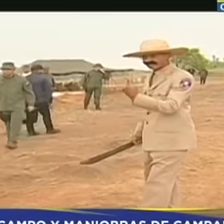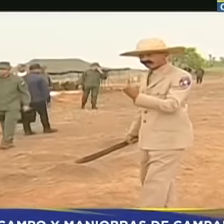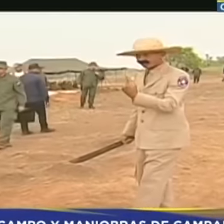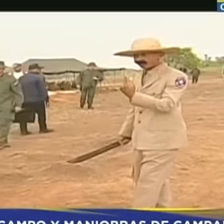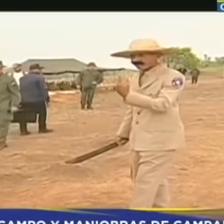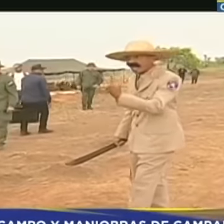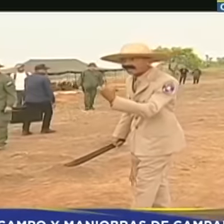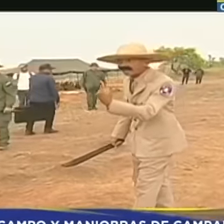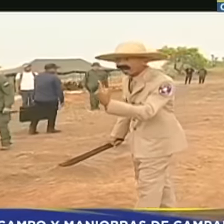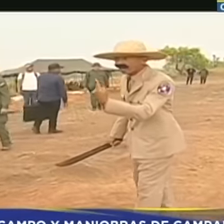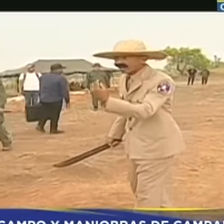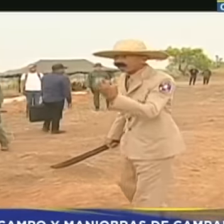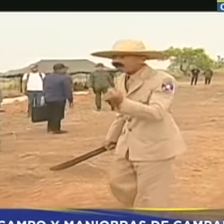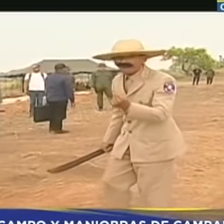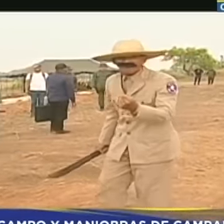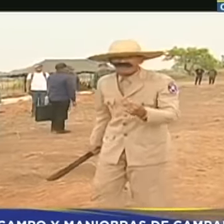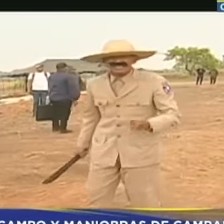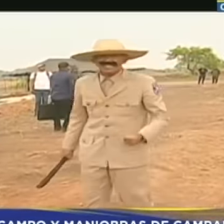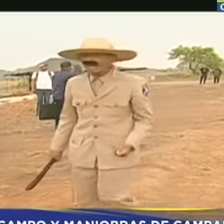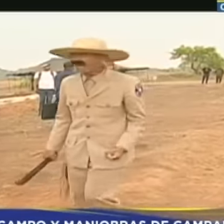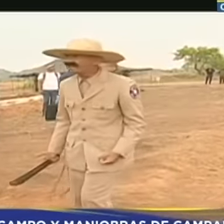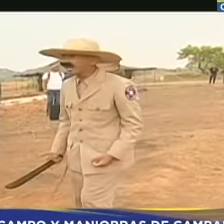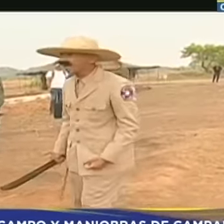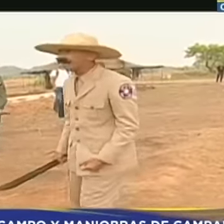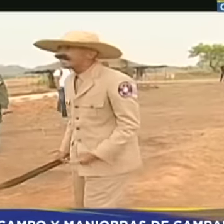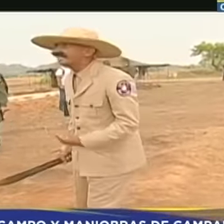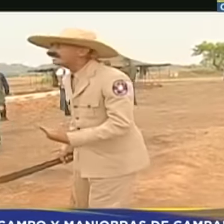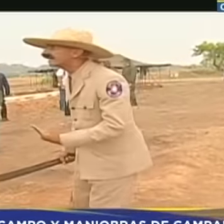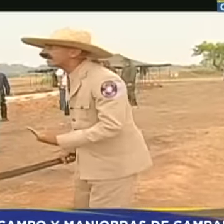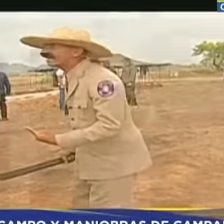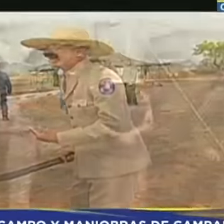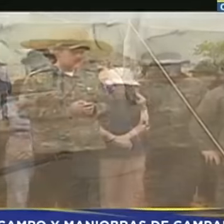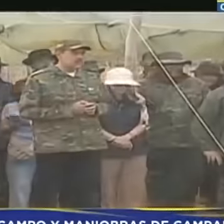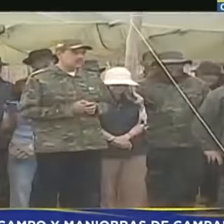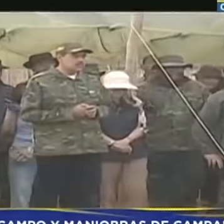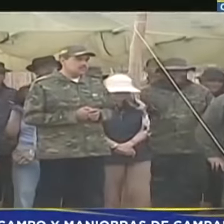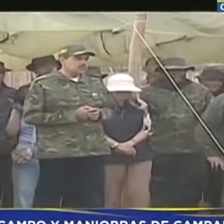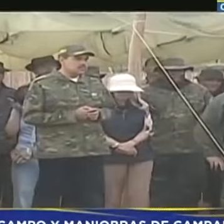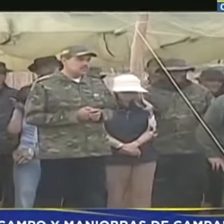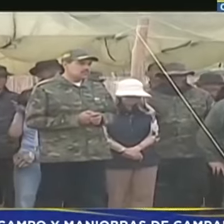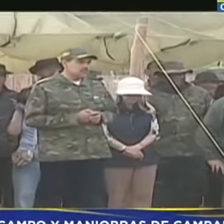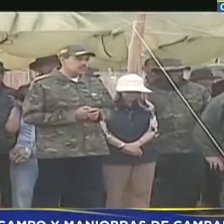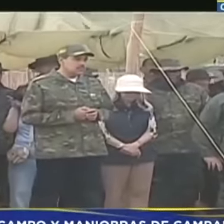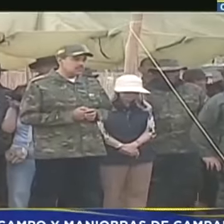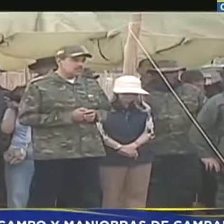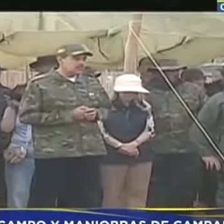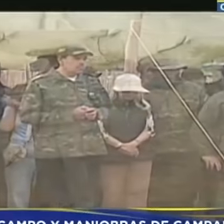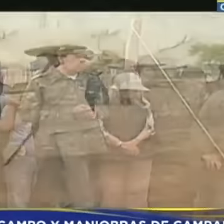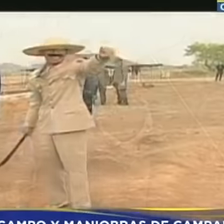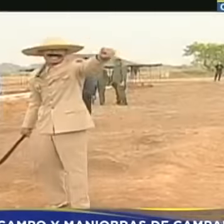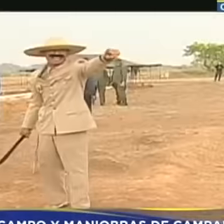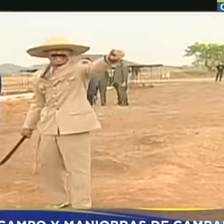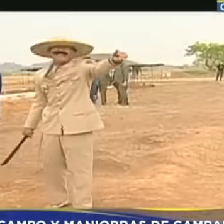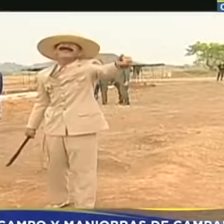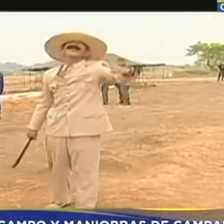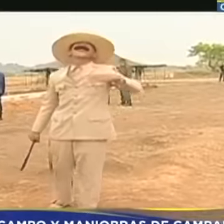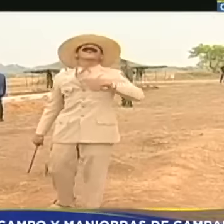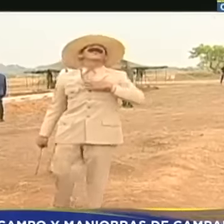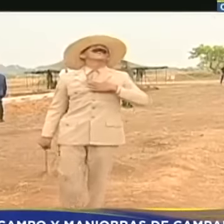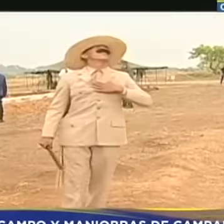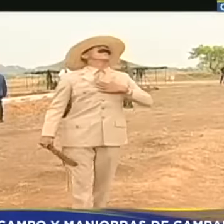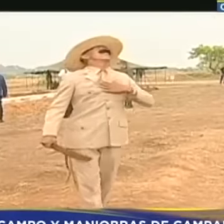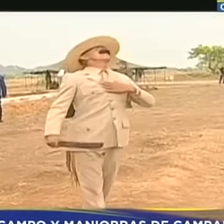El ejército oligarca toma Barinas y avanza y dice: ¡derrotamos a Zamora! ¡Se está